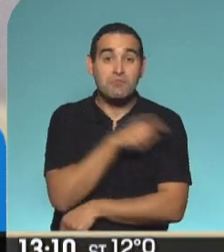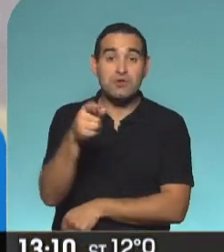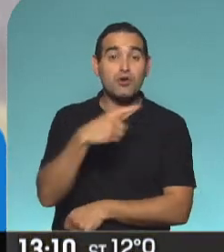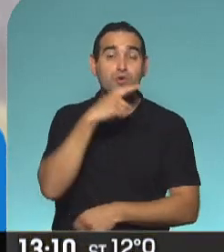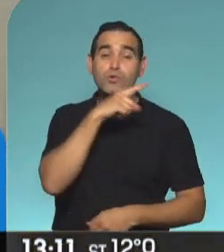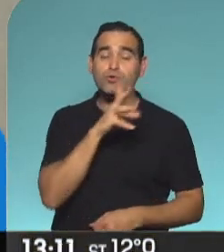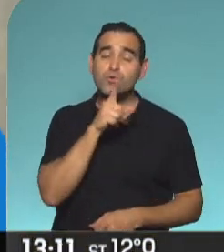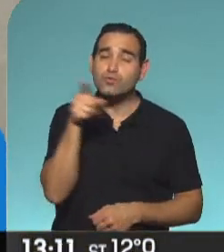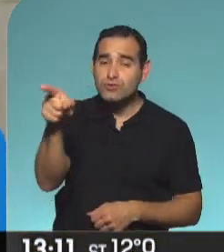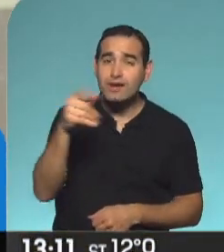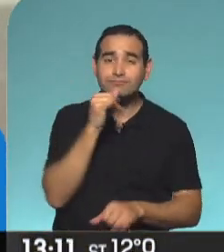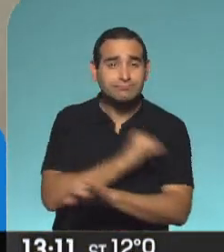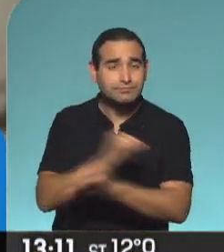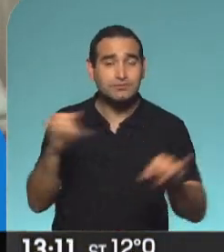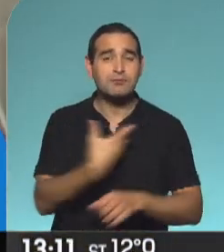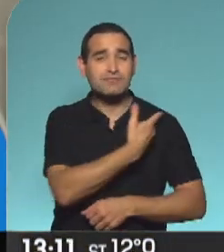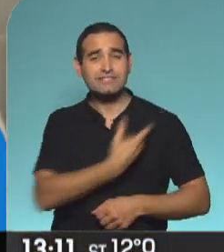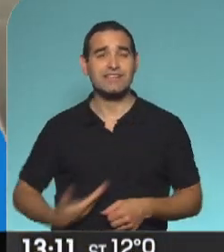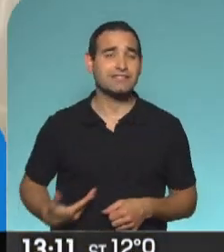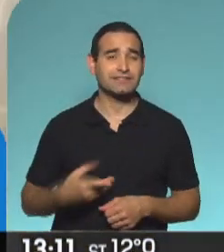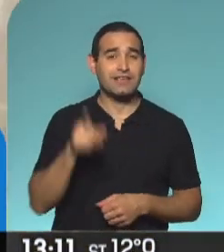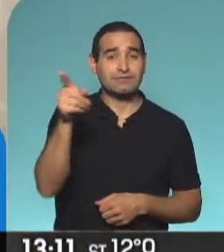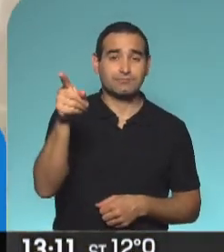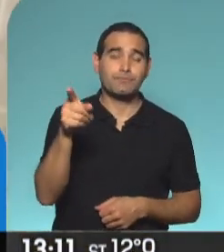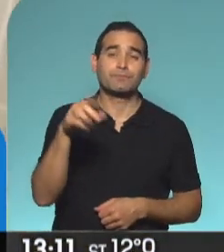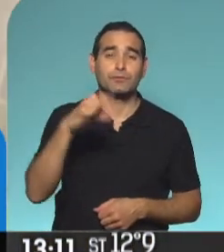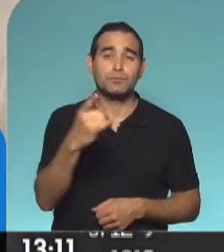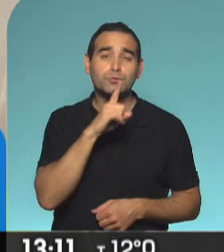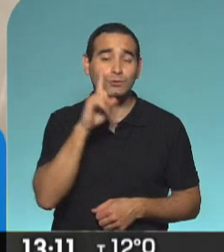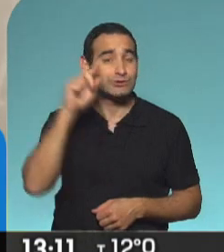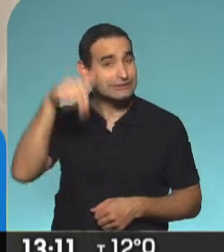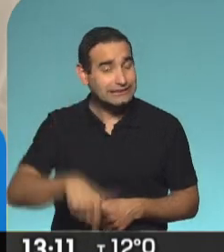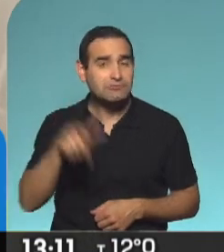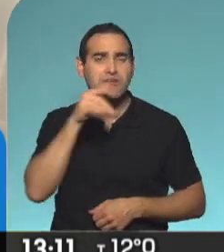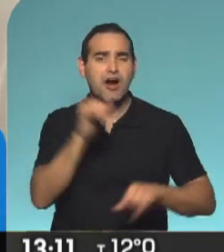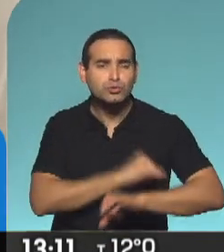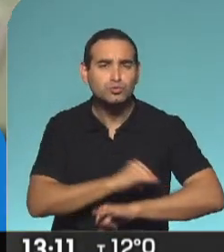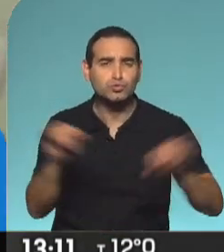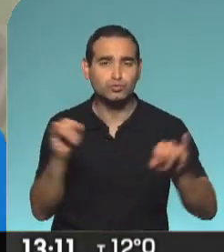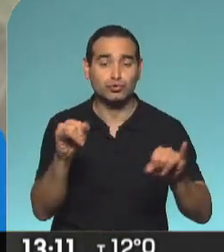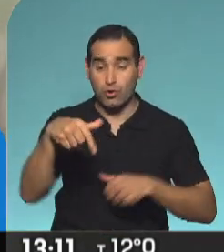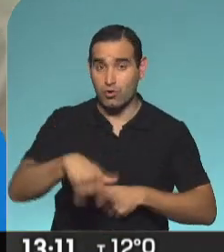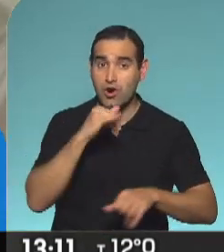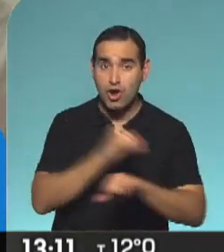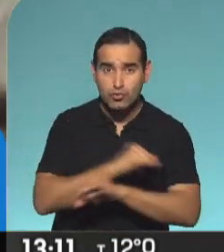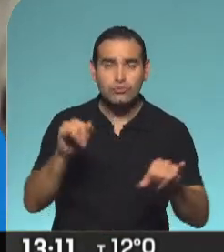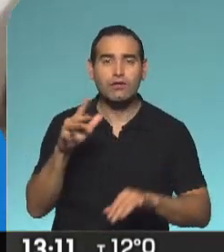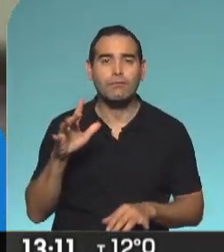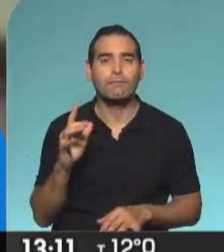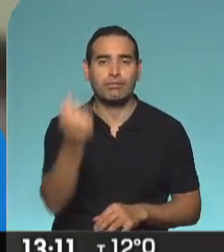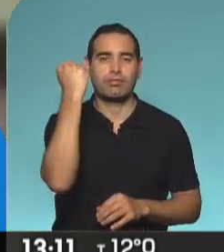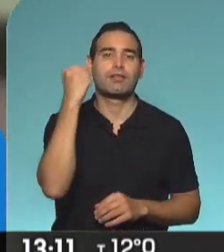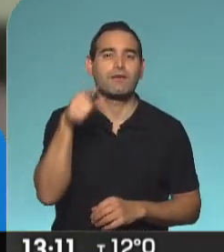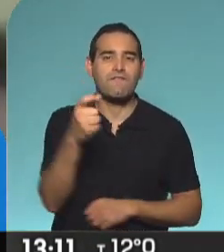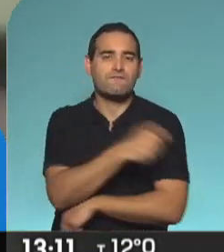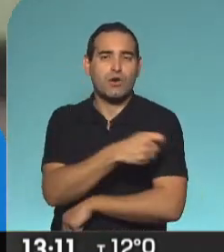Rusia? El presidente de aquel país, Vladimir Putin, anunció en el día de hoy que lograron la vacuna